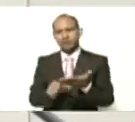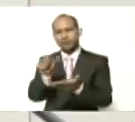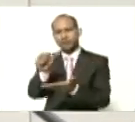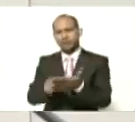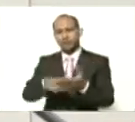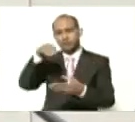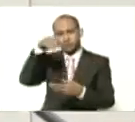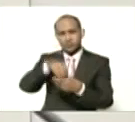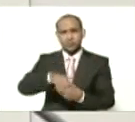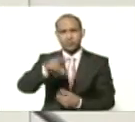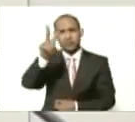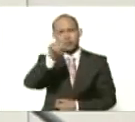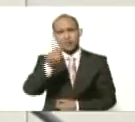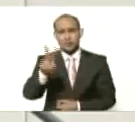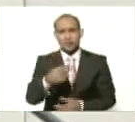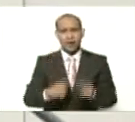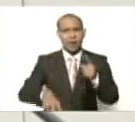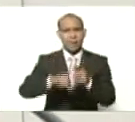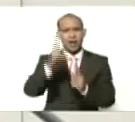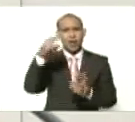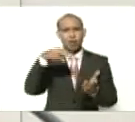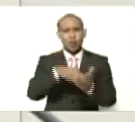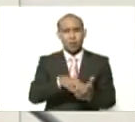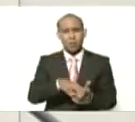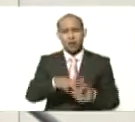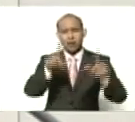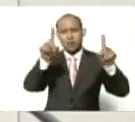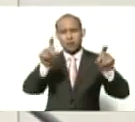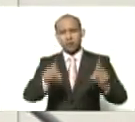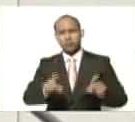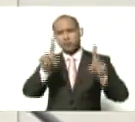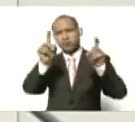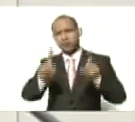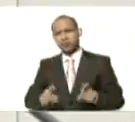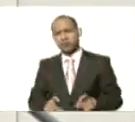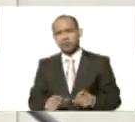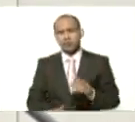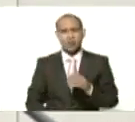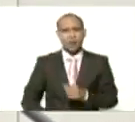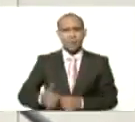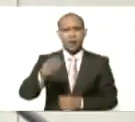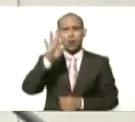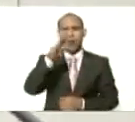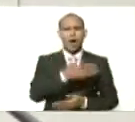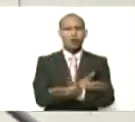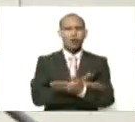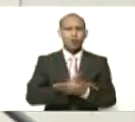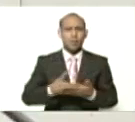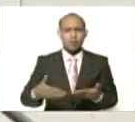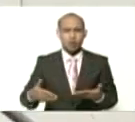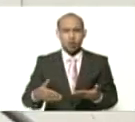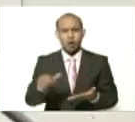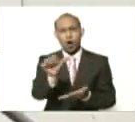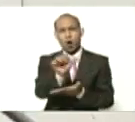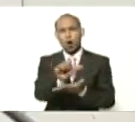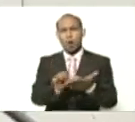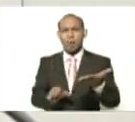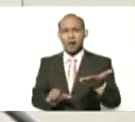país, más de 2.000 millones de consultas, más de 4 millones, corrijo, de